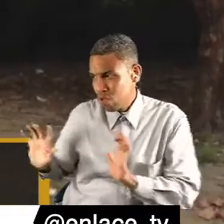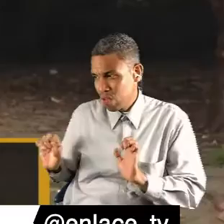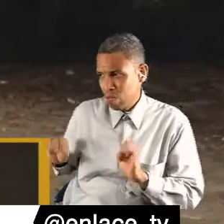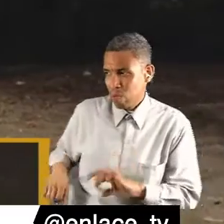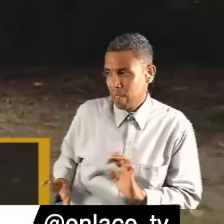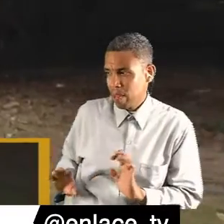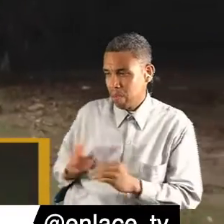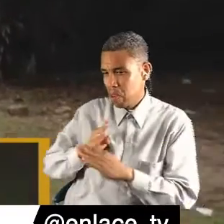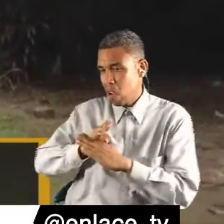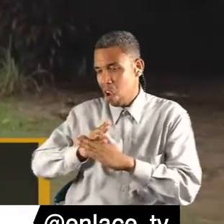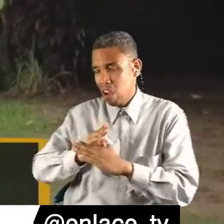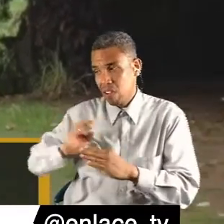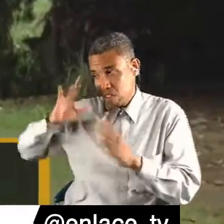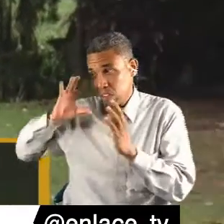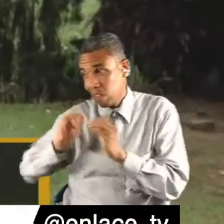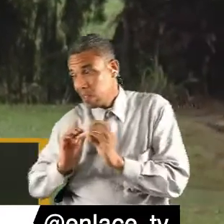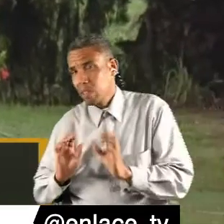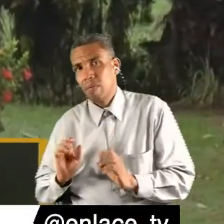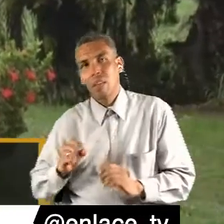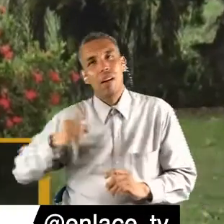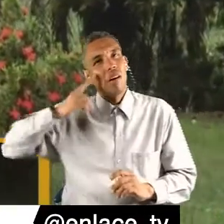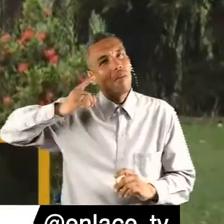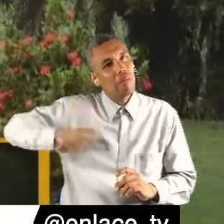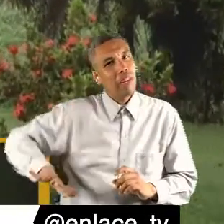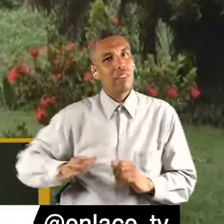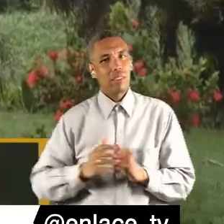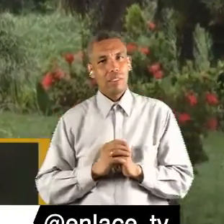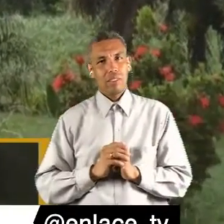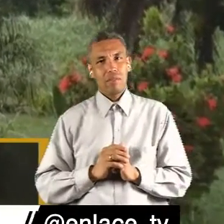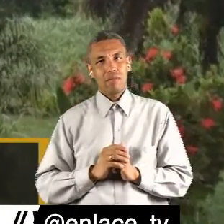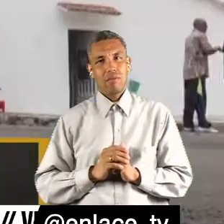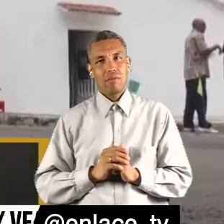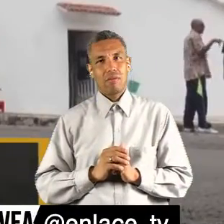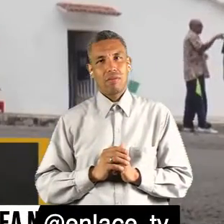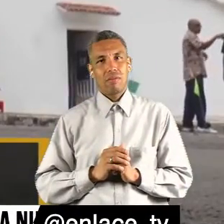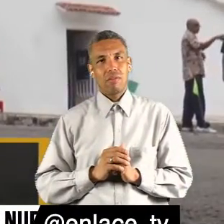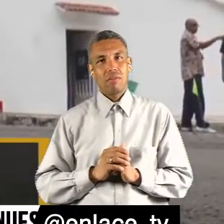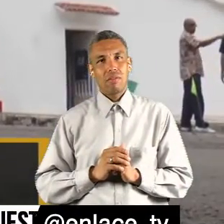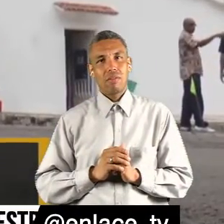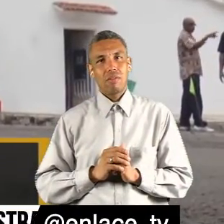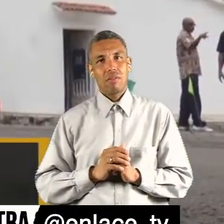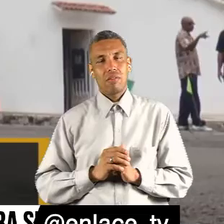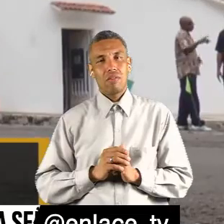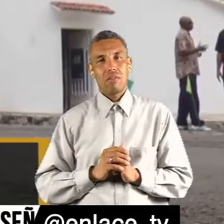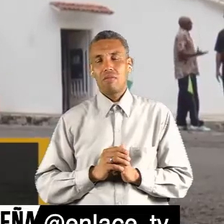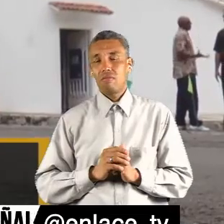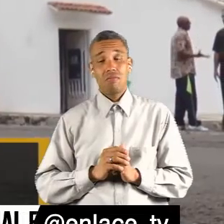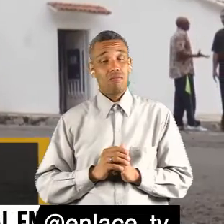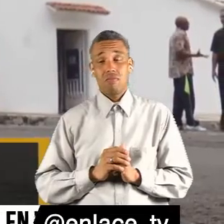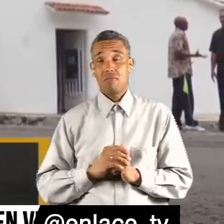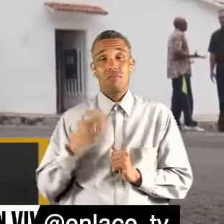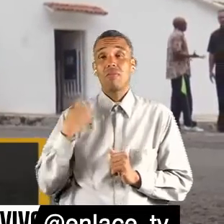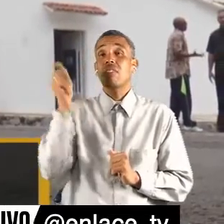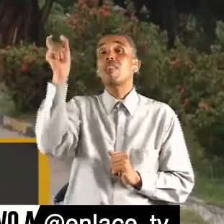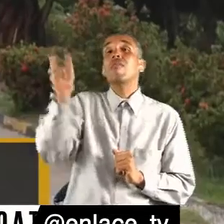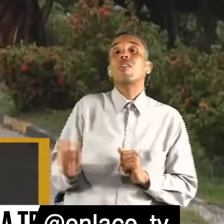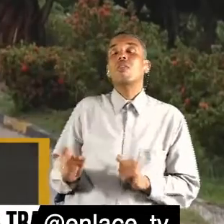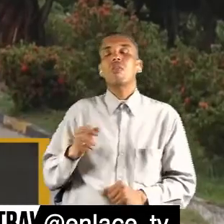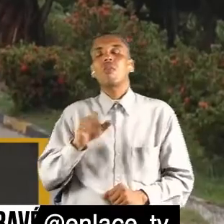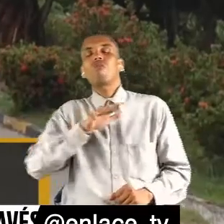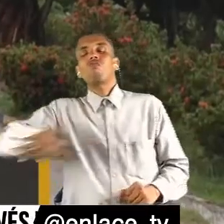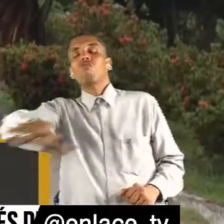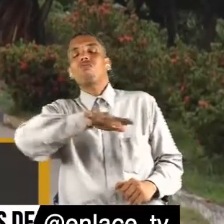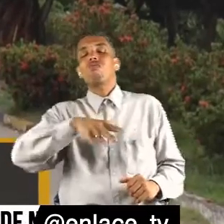establecida ilegalmente pagando impuestos para ponerlos en la zozobra de que hay un querellante que dice ser dueño